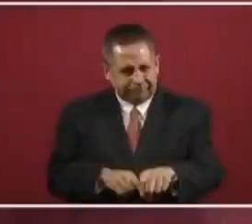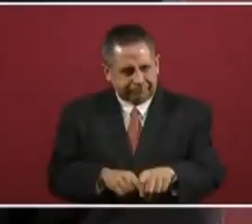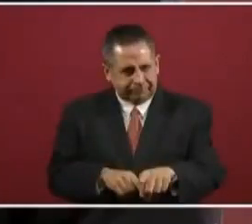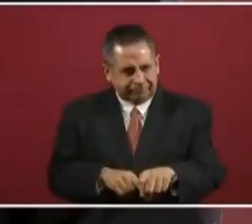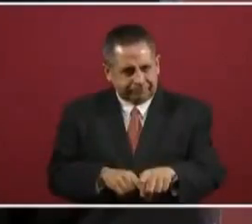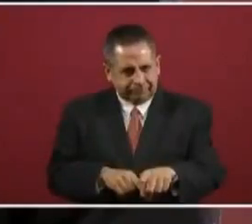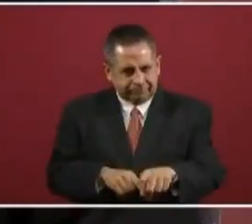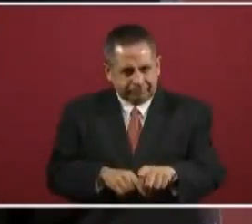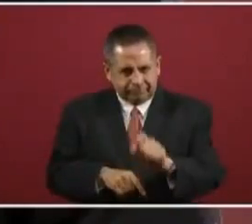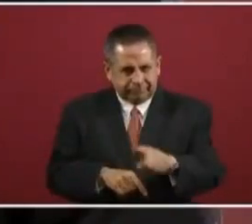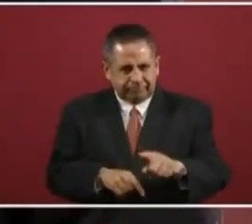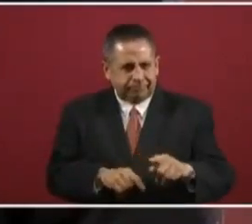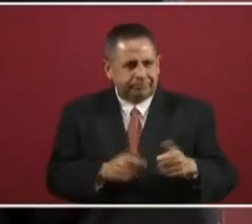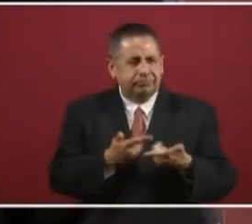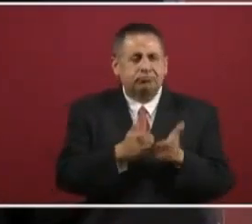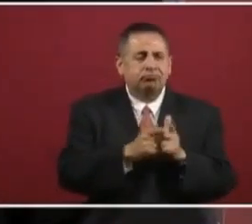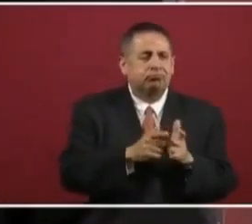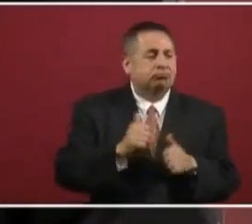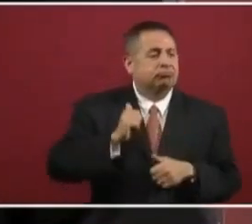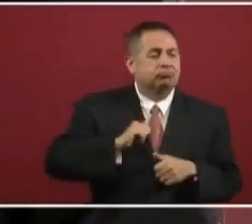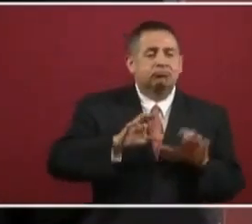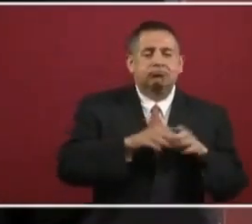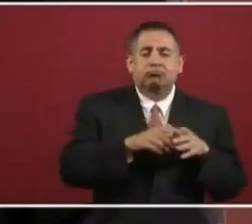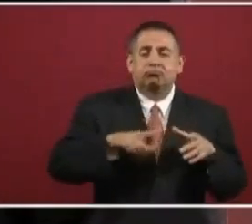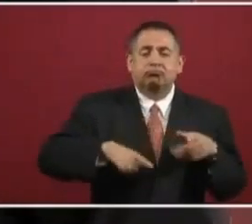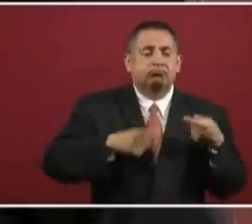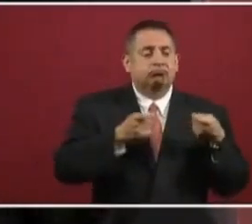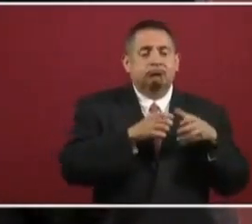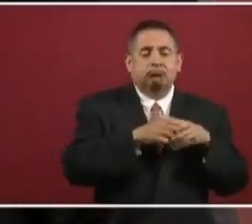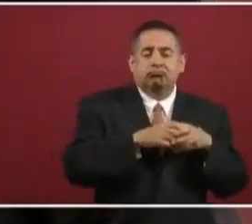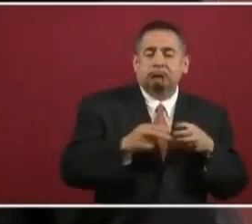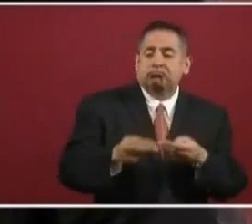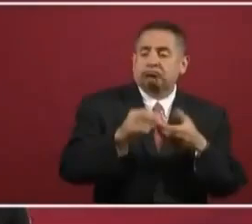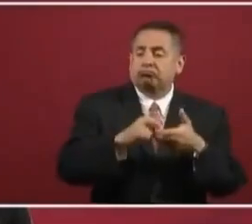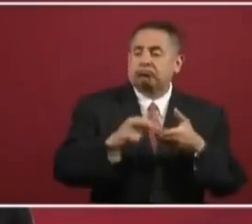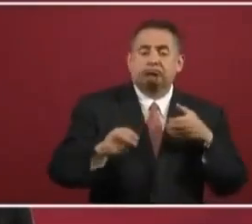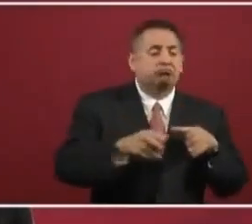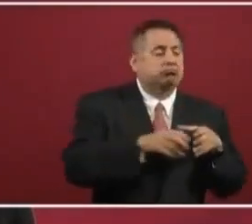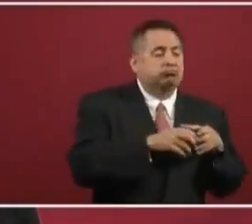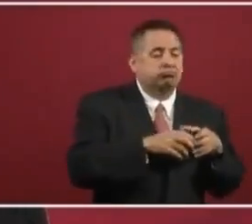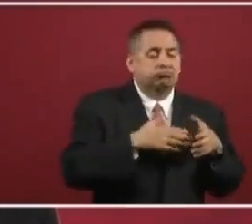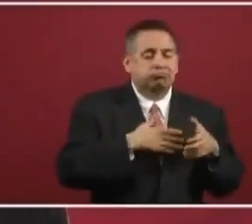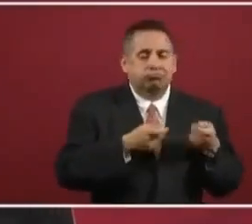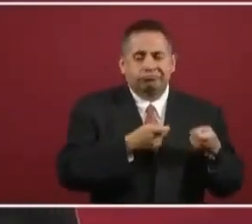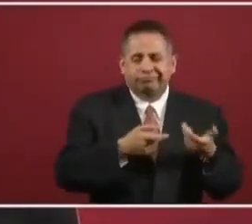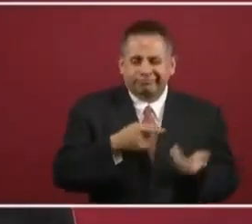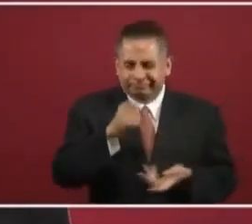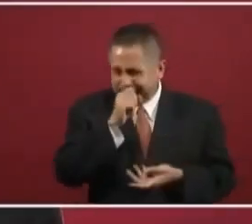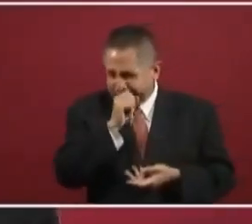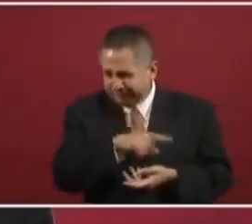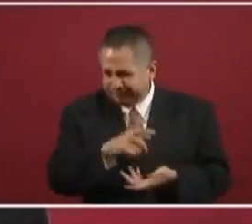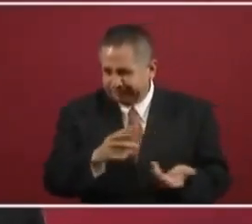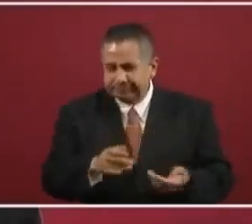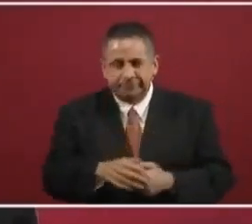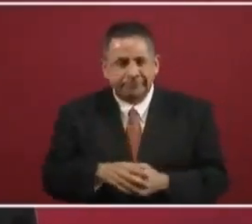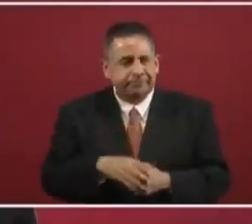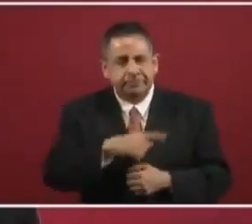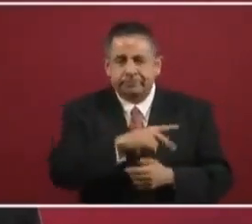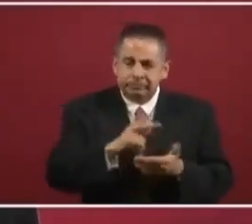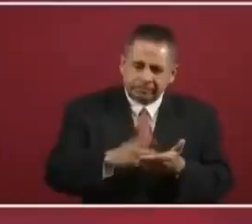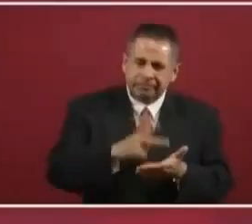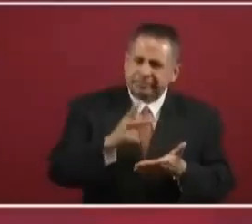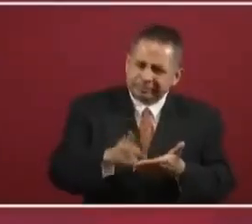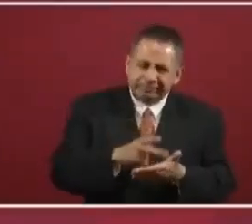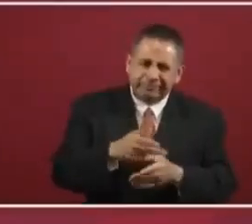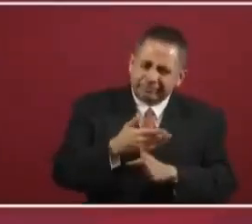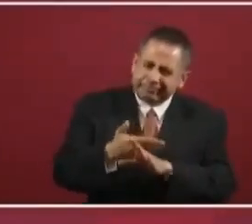los tecnócratas no con la cuestión de estar dale y dale